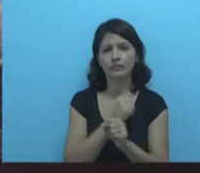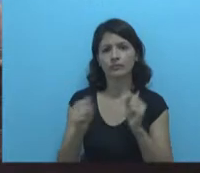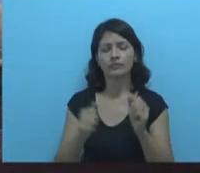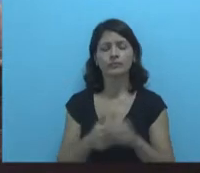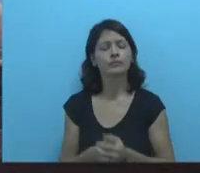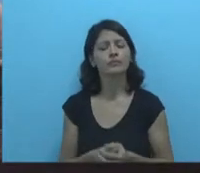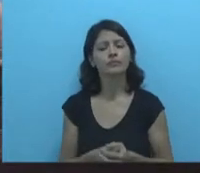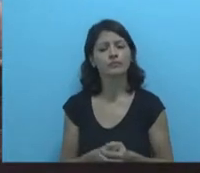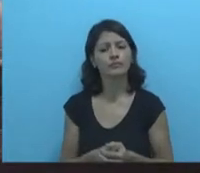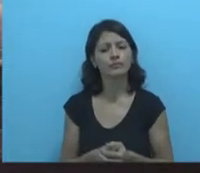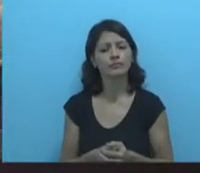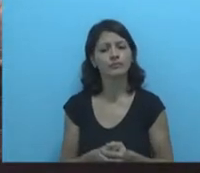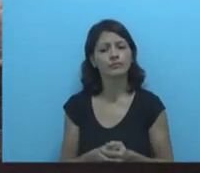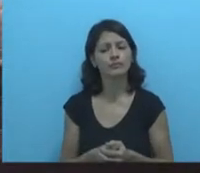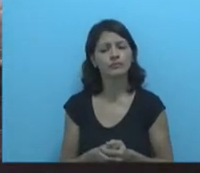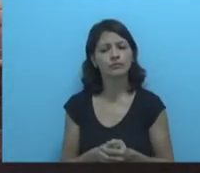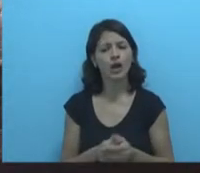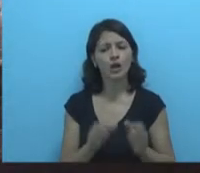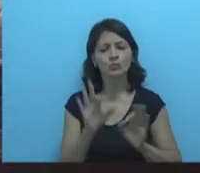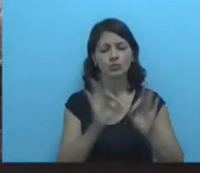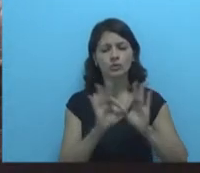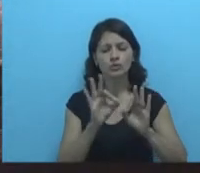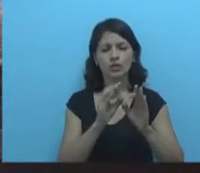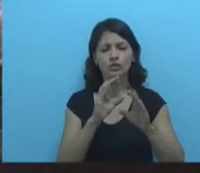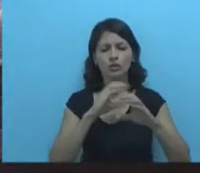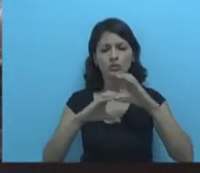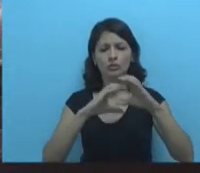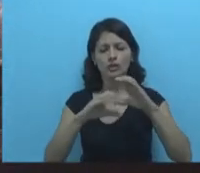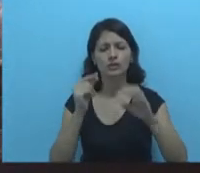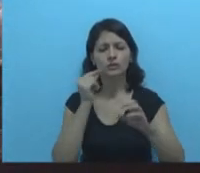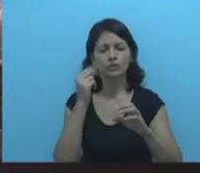aprobado. La preferencia número 21, proyecto de comunicación